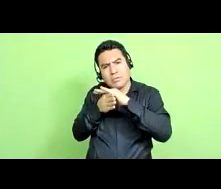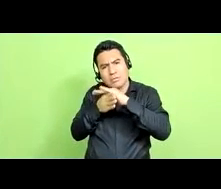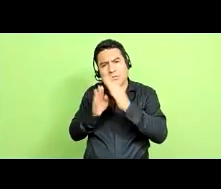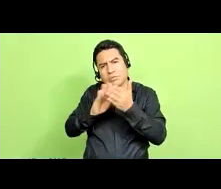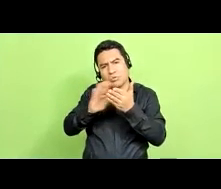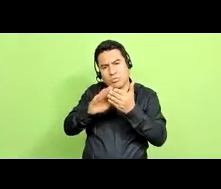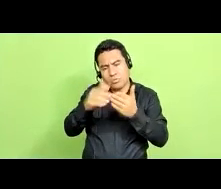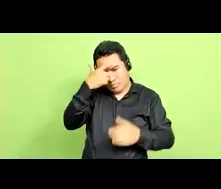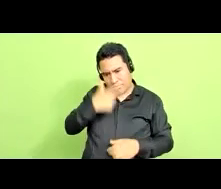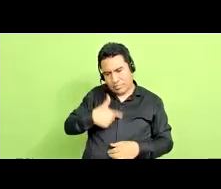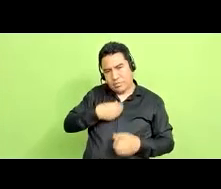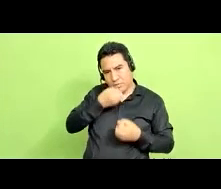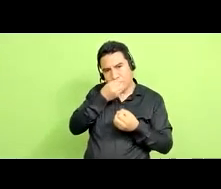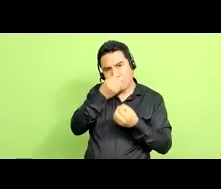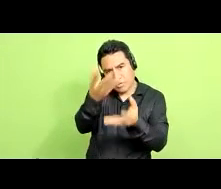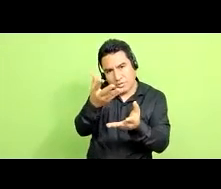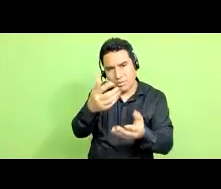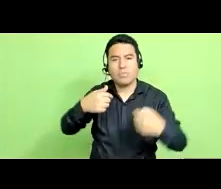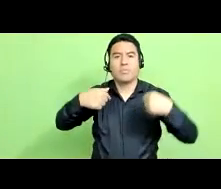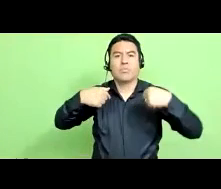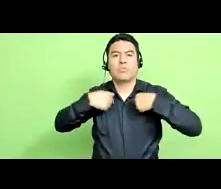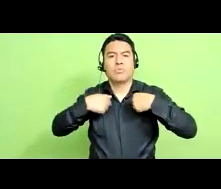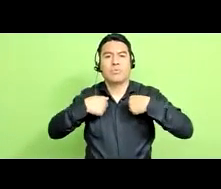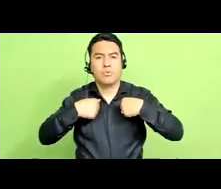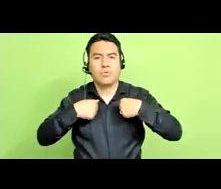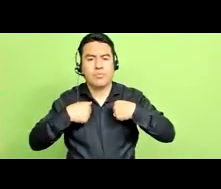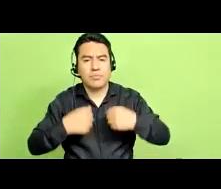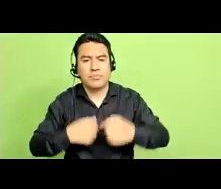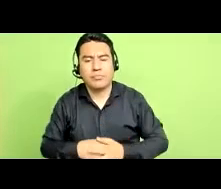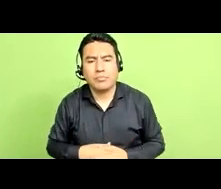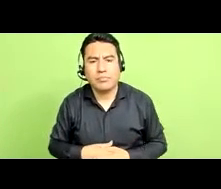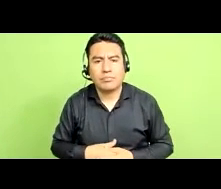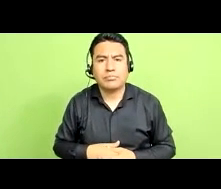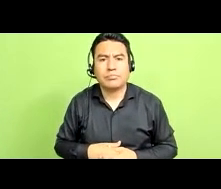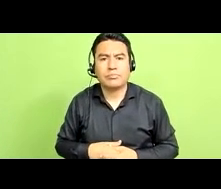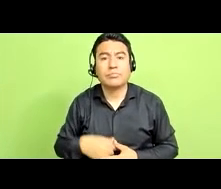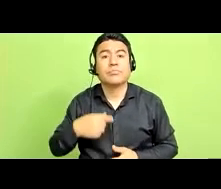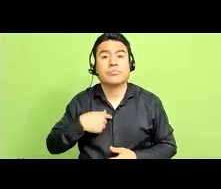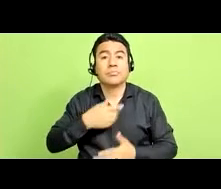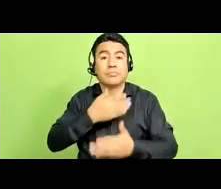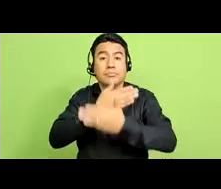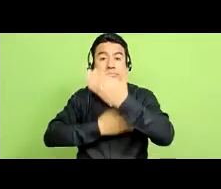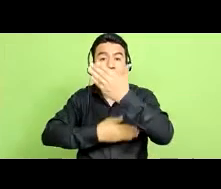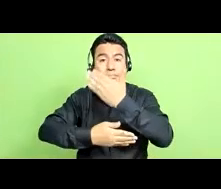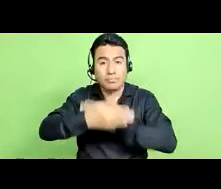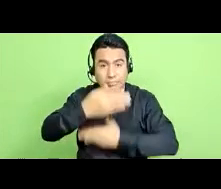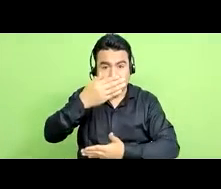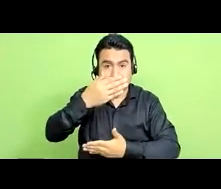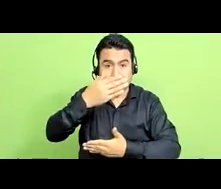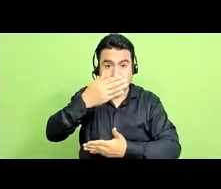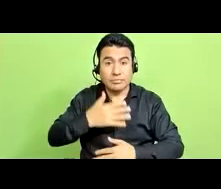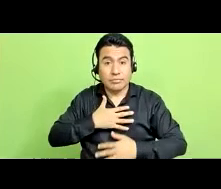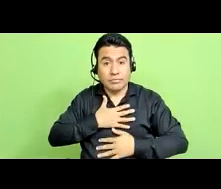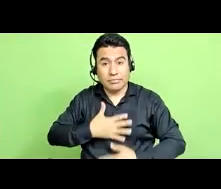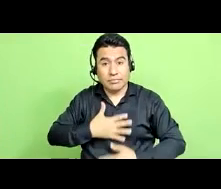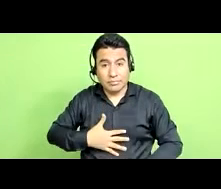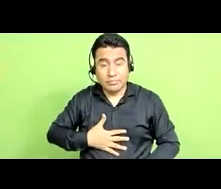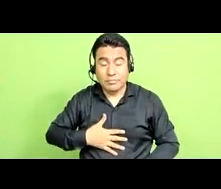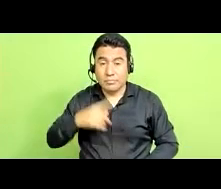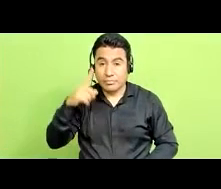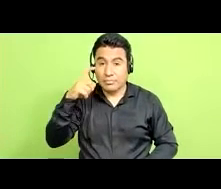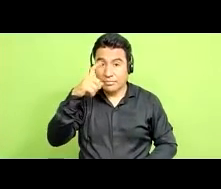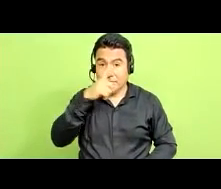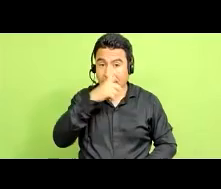pero en mi caso yo tengo una discapacidad motora severa con el paso de los